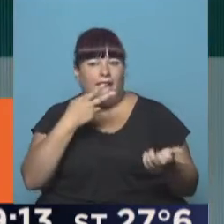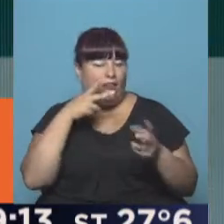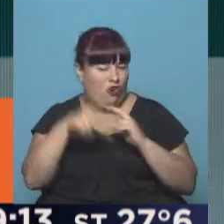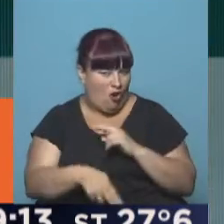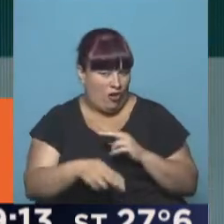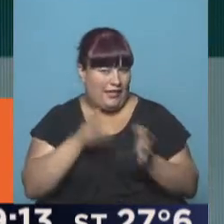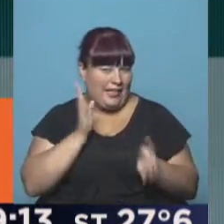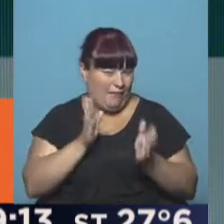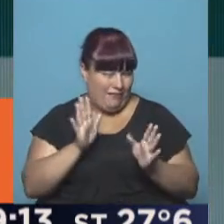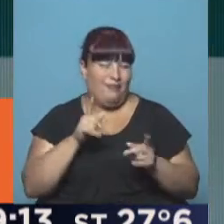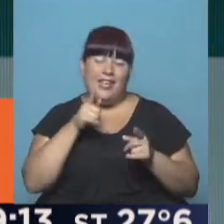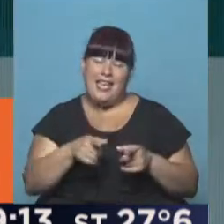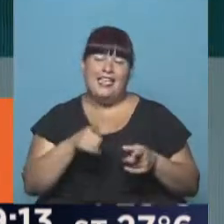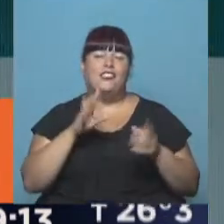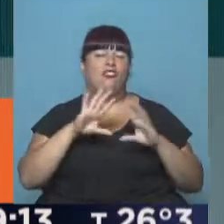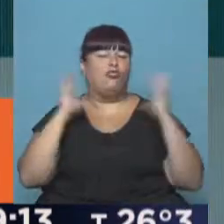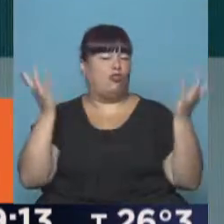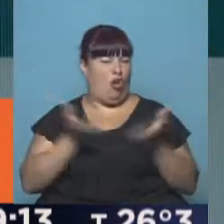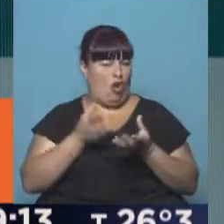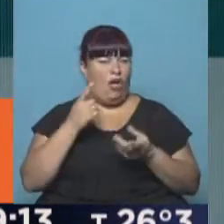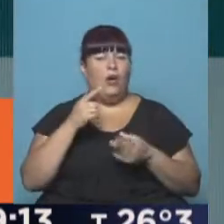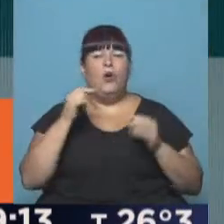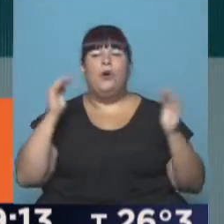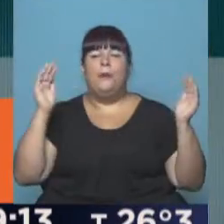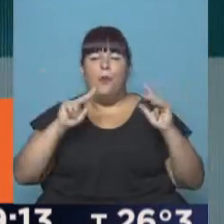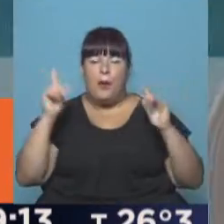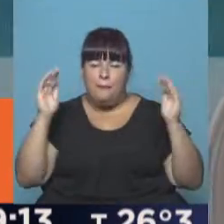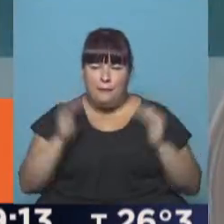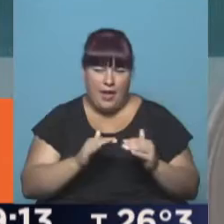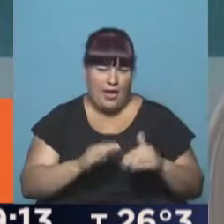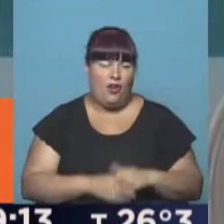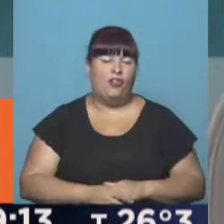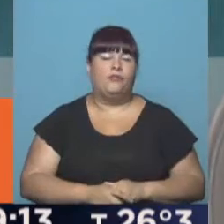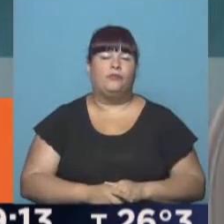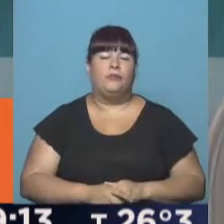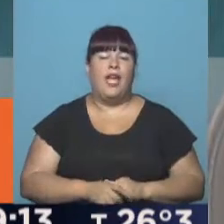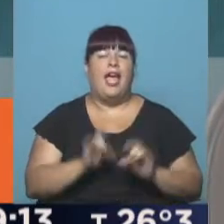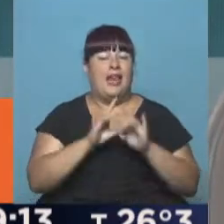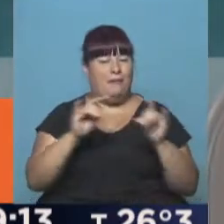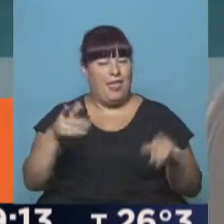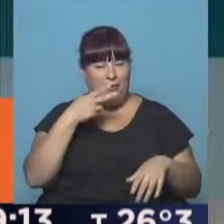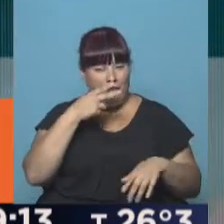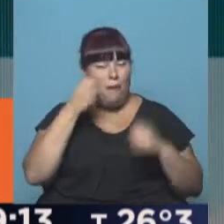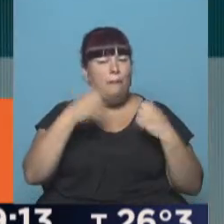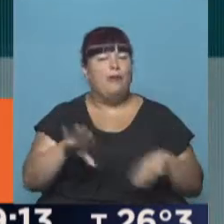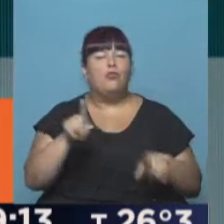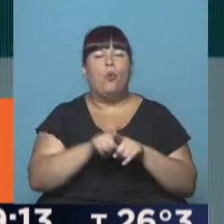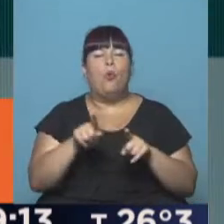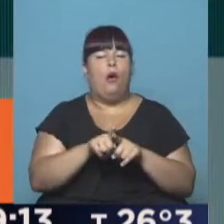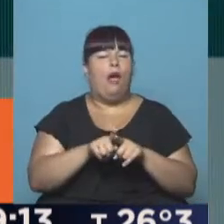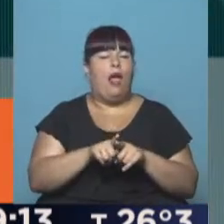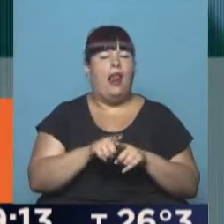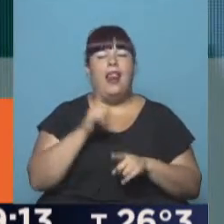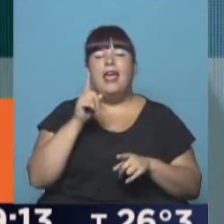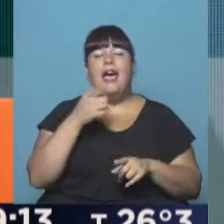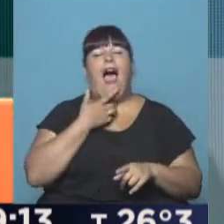tabaco. Y esto es un fenómeno global, hay un gradiente descendente. La epidemia de tabaco comenzó como